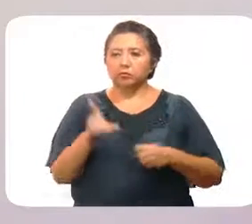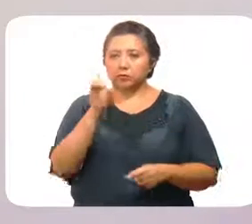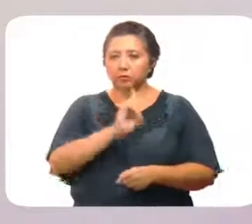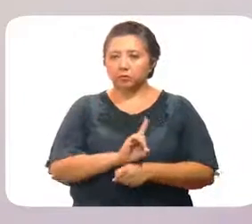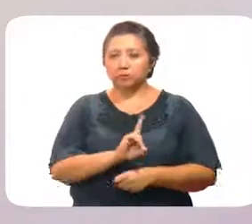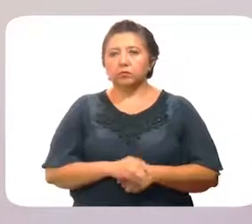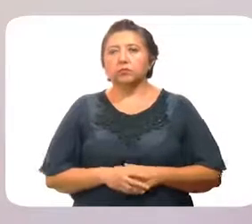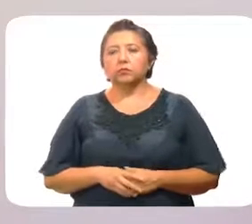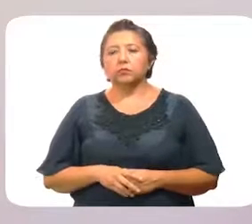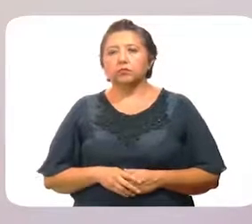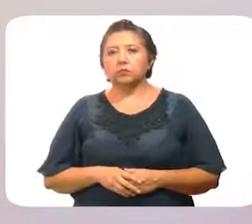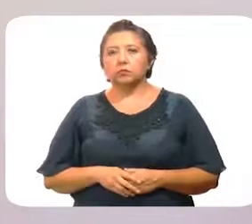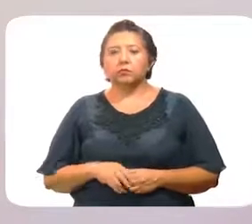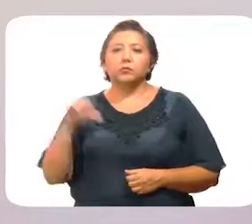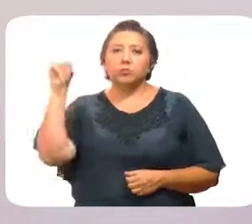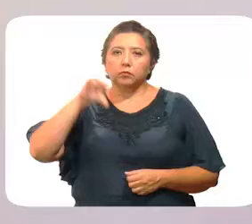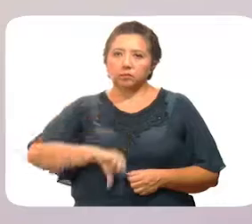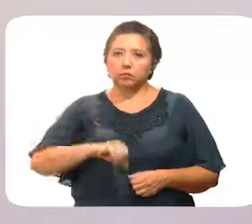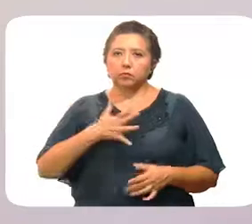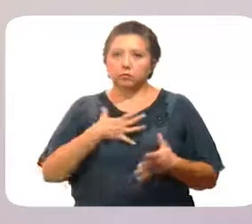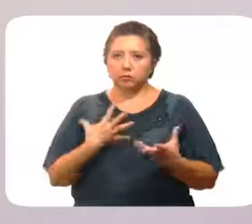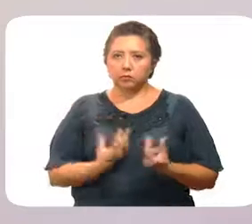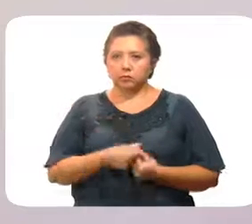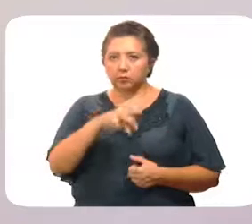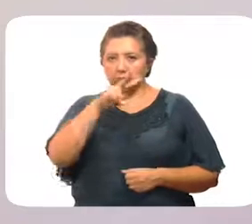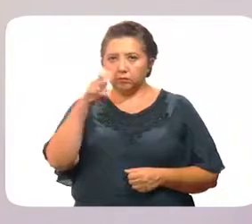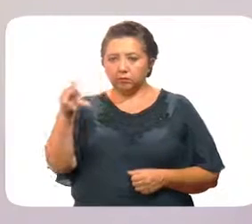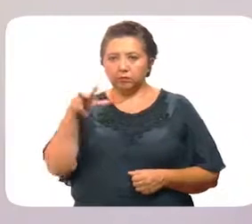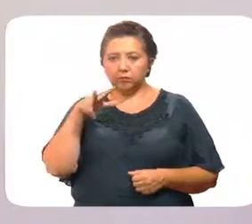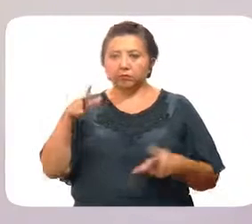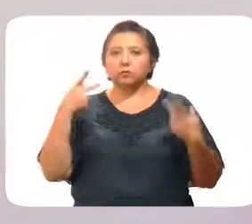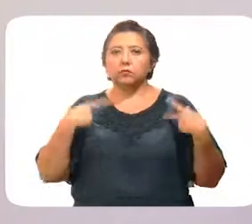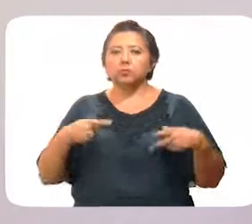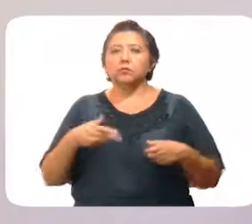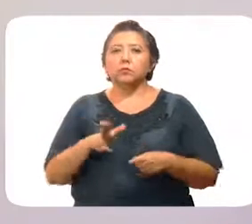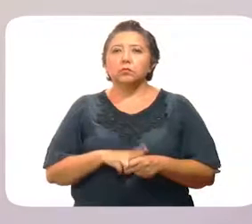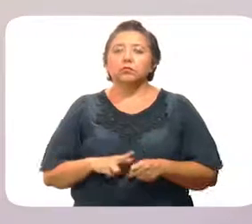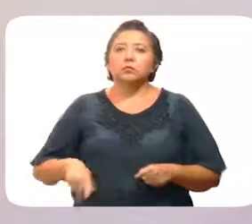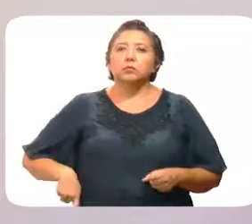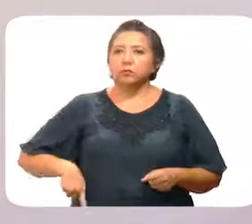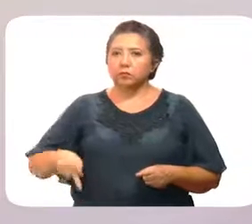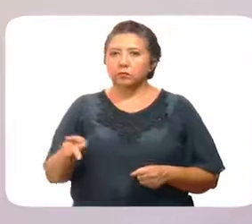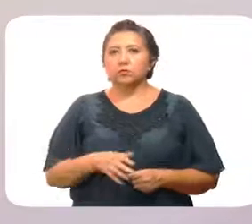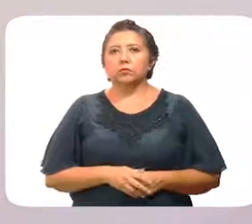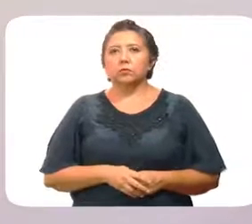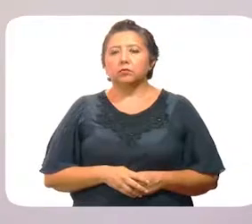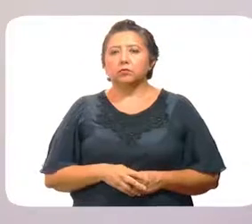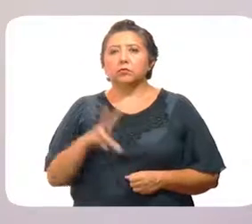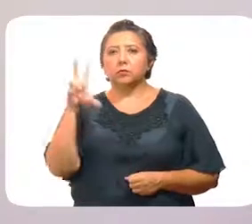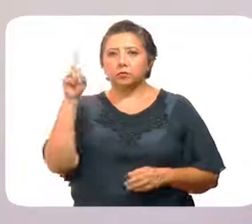hospitalaria y los ingresos diarios. El día de hoy tenemos 218 pacientes en hospitales públicos.